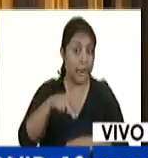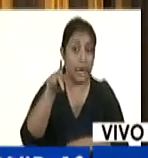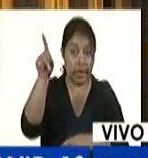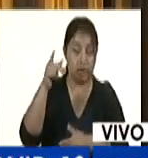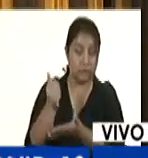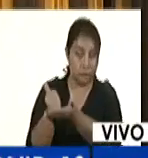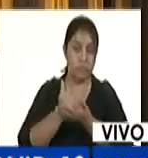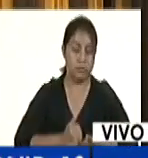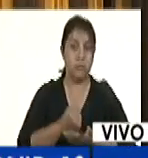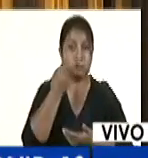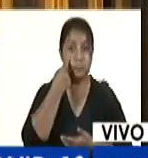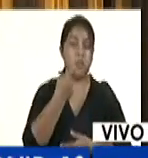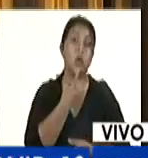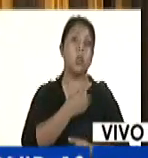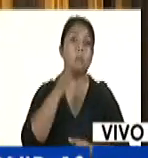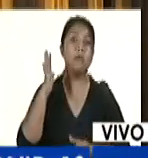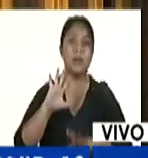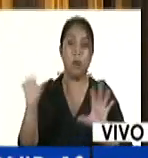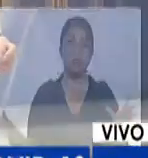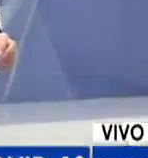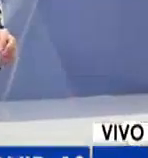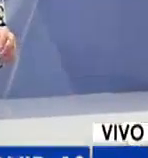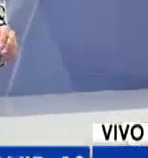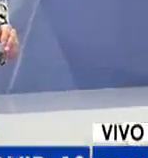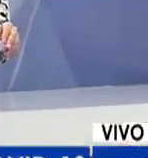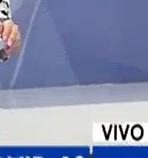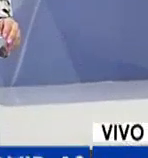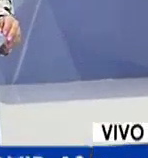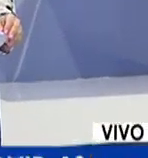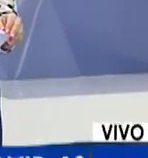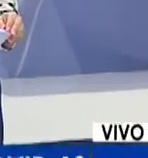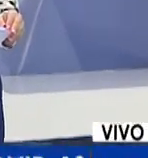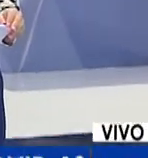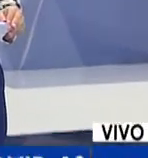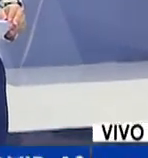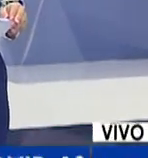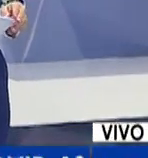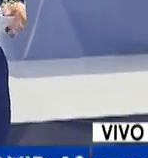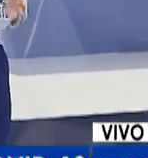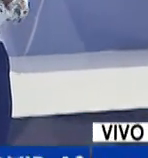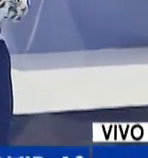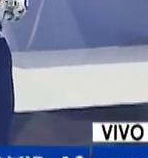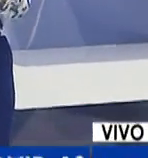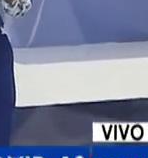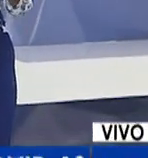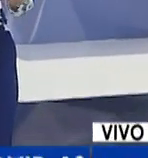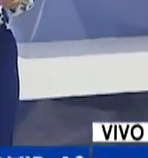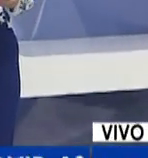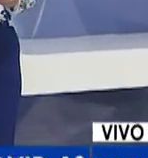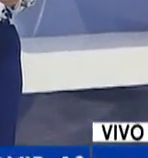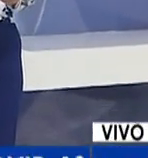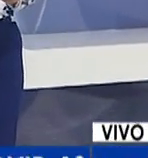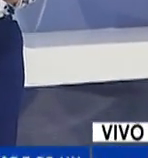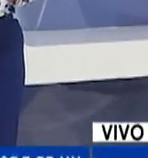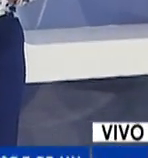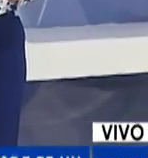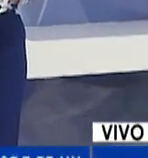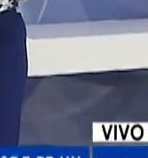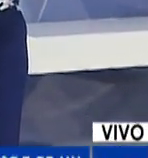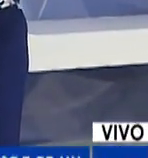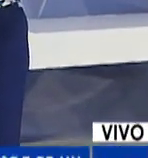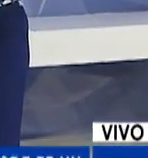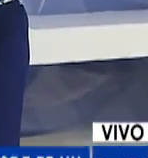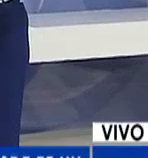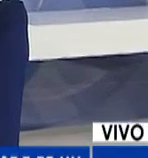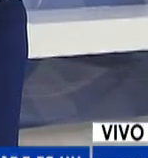cumplir la cuarentena obligatoria. El mandatario también informó que se suspenderán los vuelos de personas